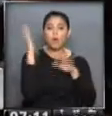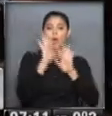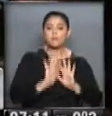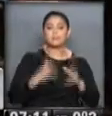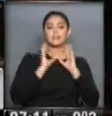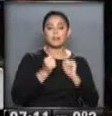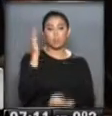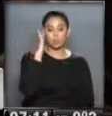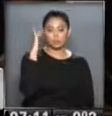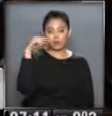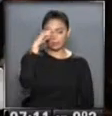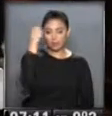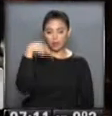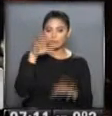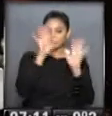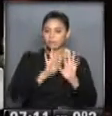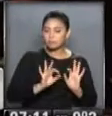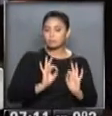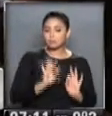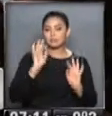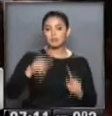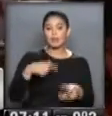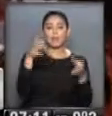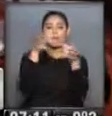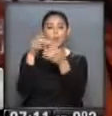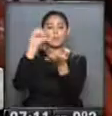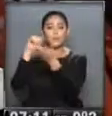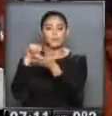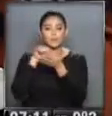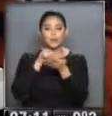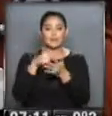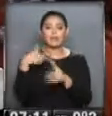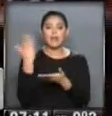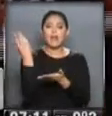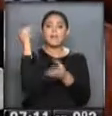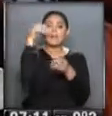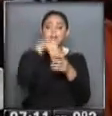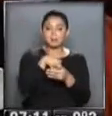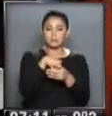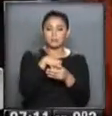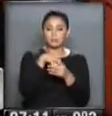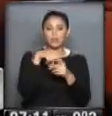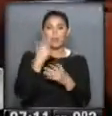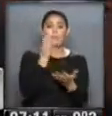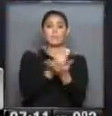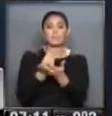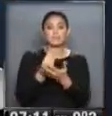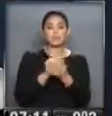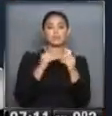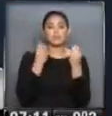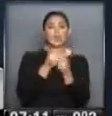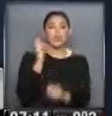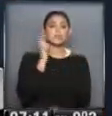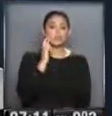por la Secretaría de Cultura de la Nación y la Organización de Estados Iberoamericanos, que va a contar con la participación de representantes de